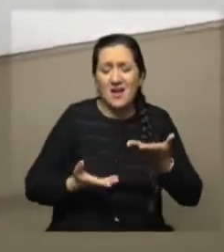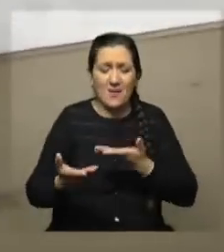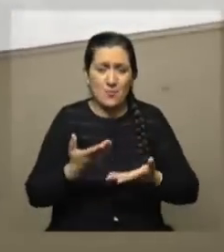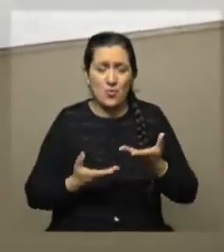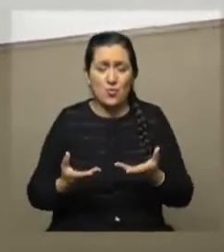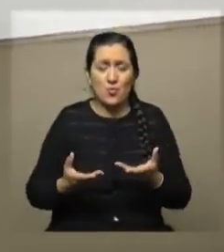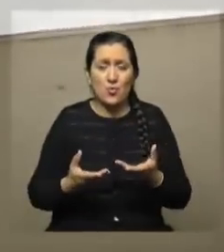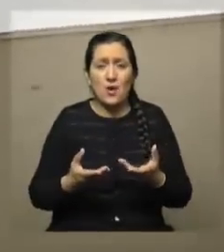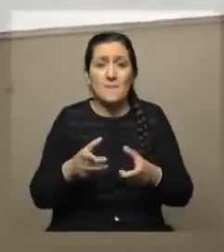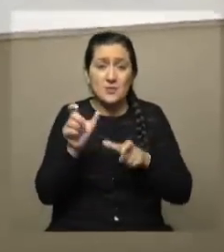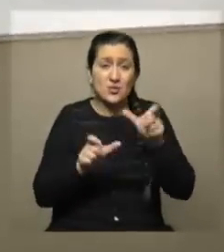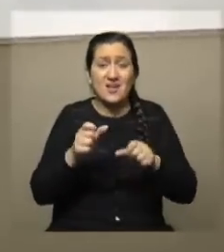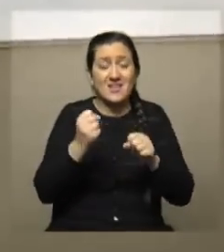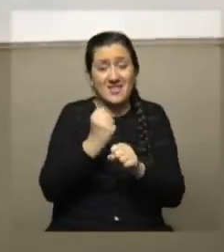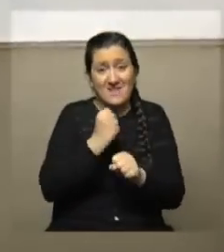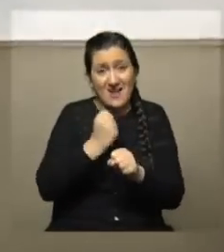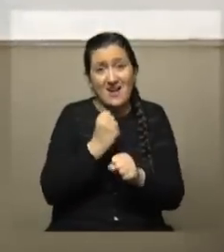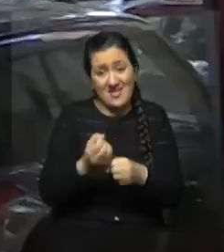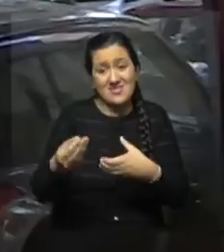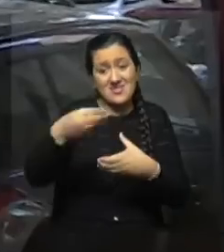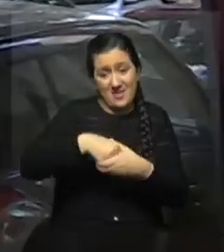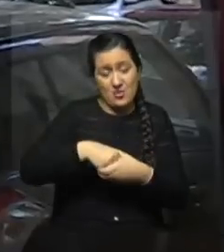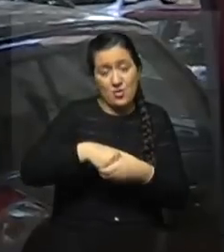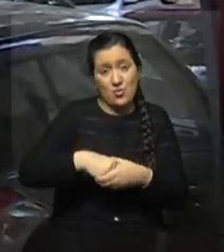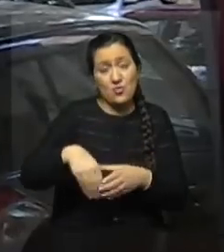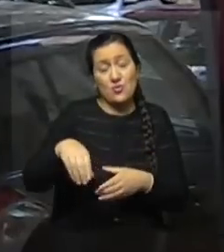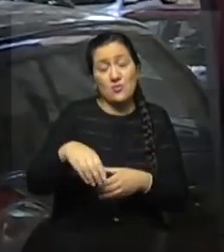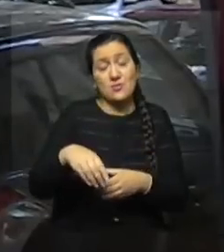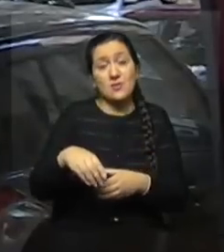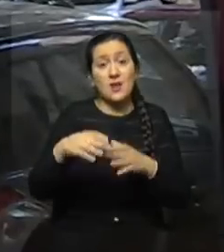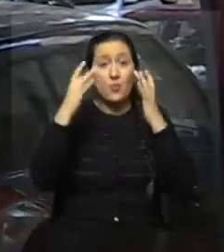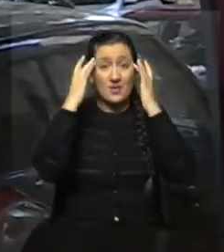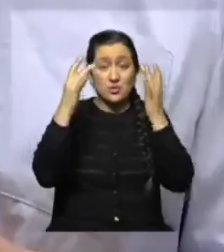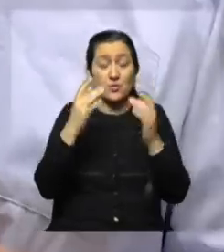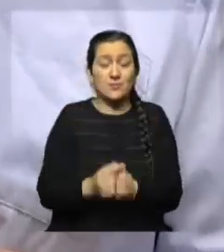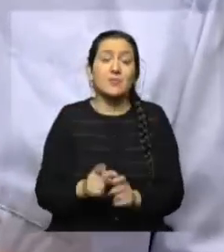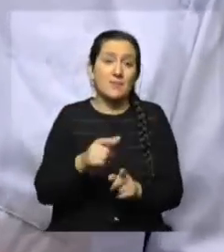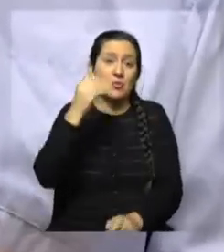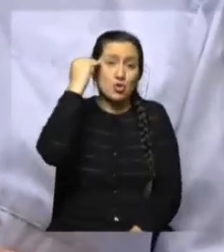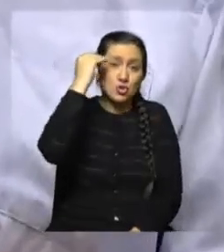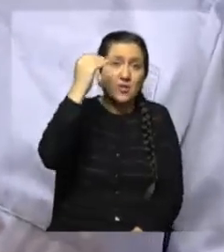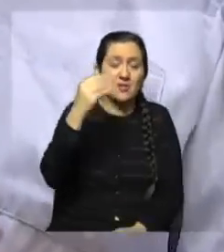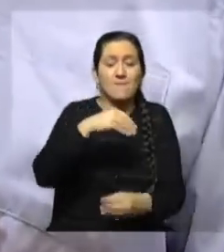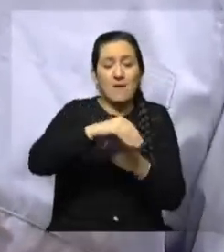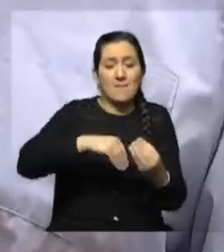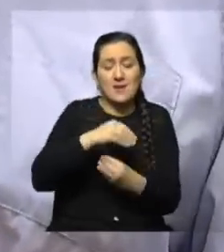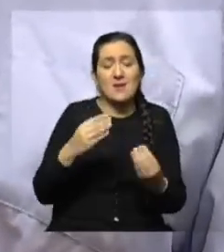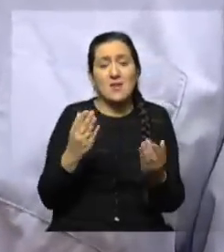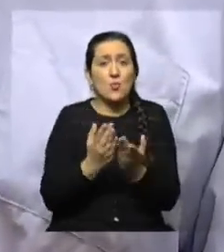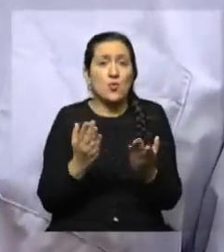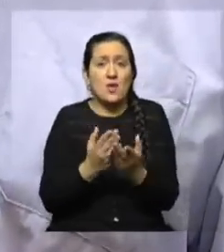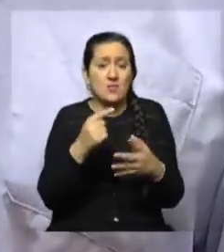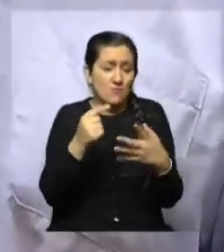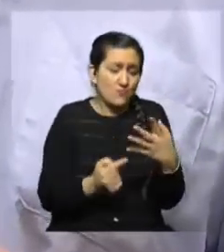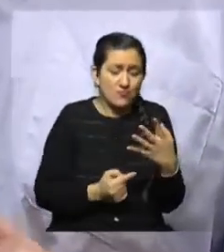educativas no docentes familias estudiantes lo que uno aprecia digamos en los procesos que se están dando en